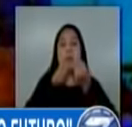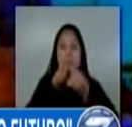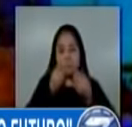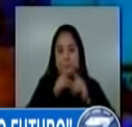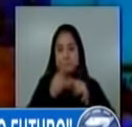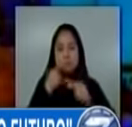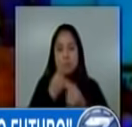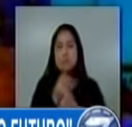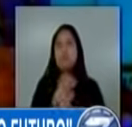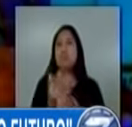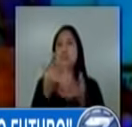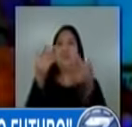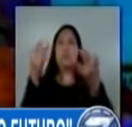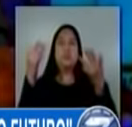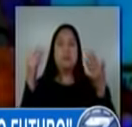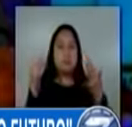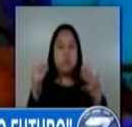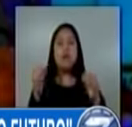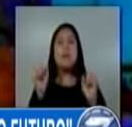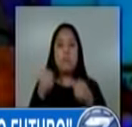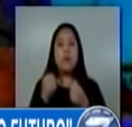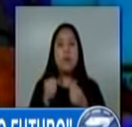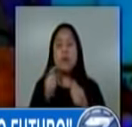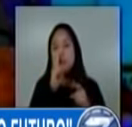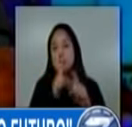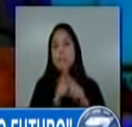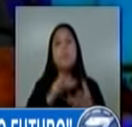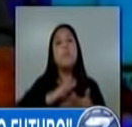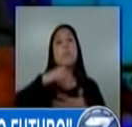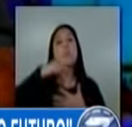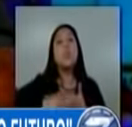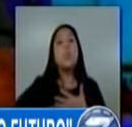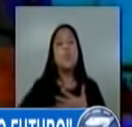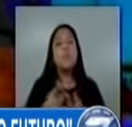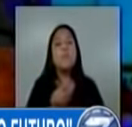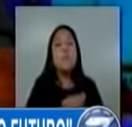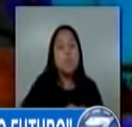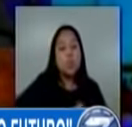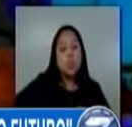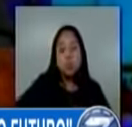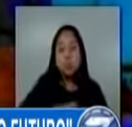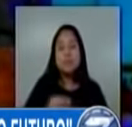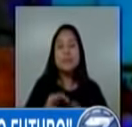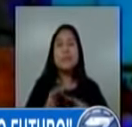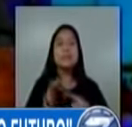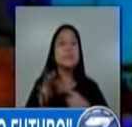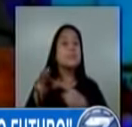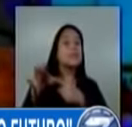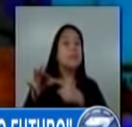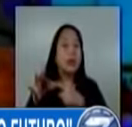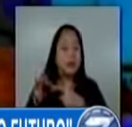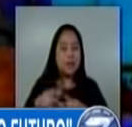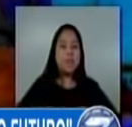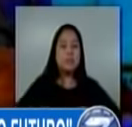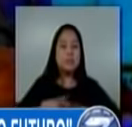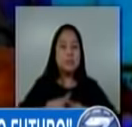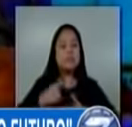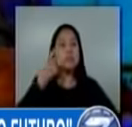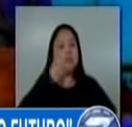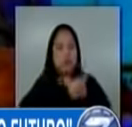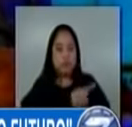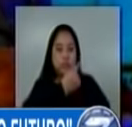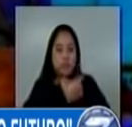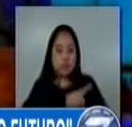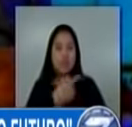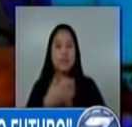boscosa y poder hacer proyectos productivos, especialmente en la zona fronteriza